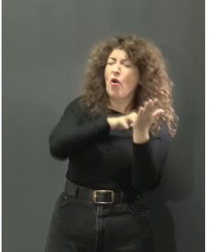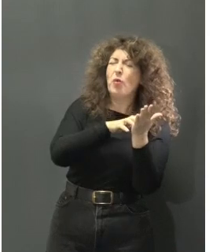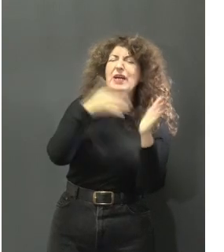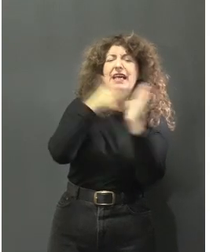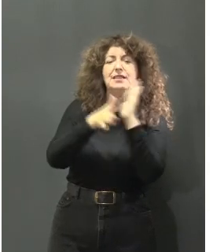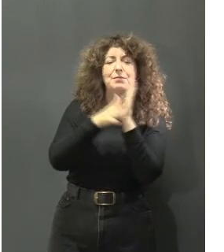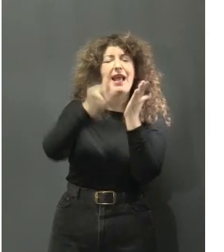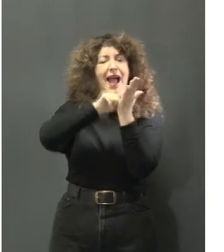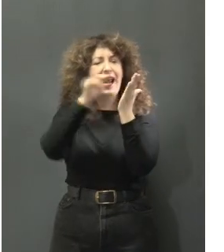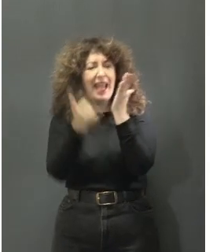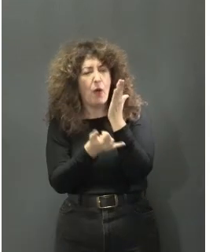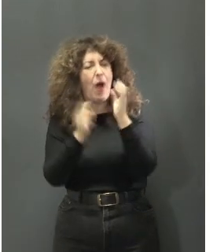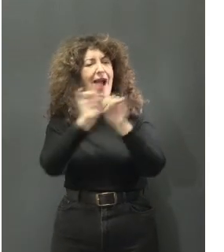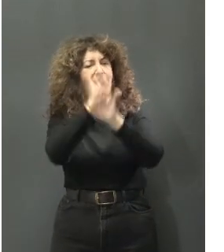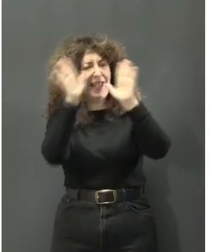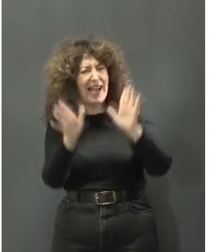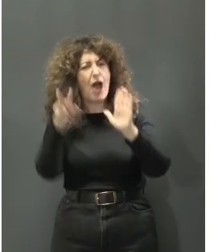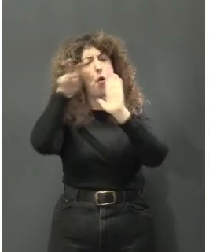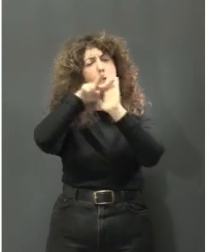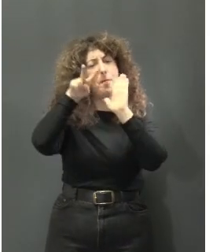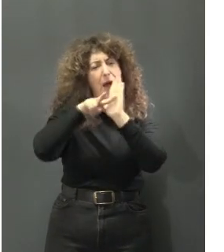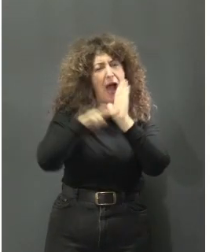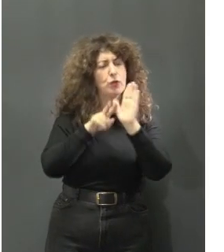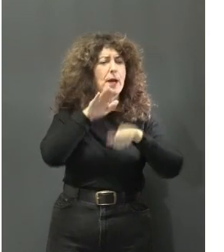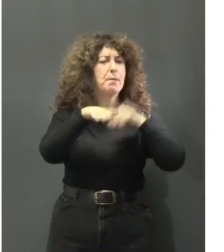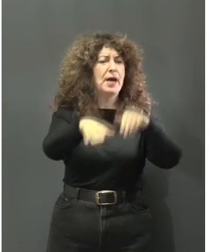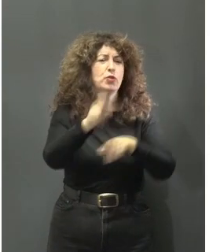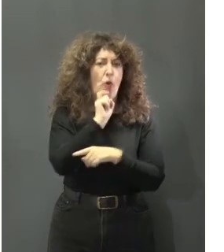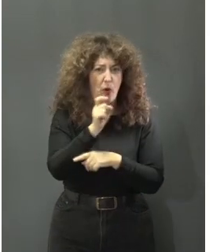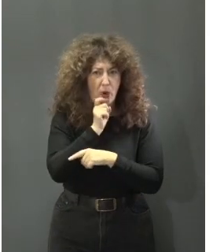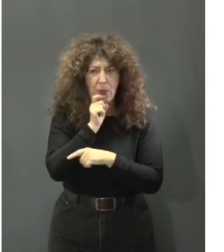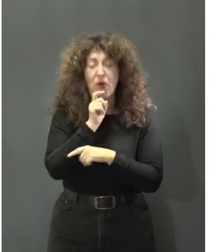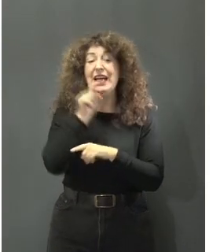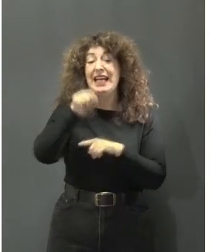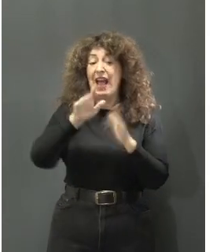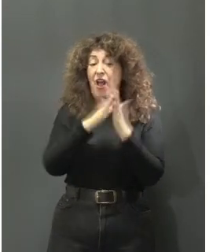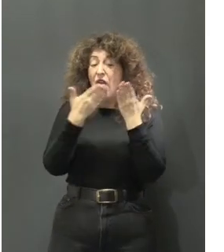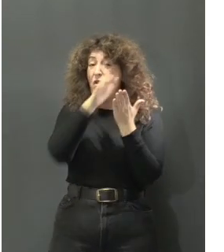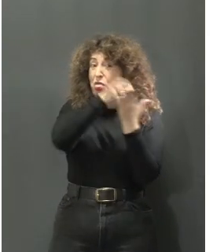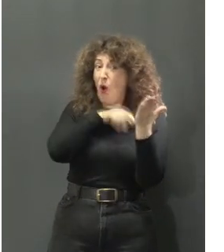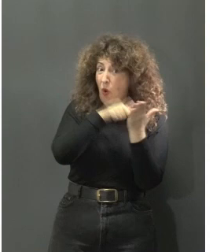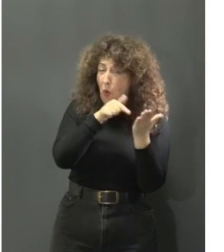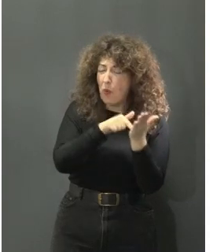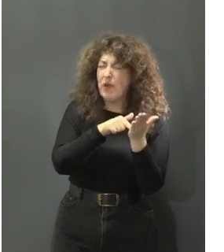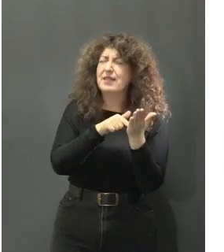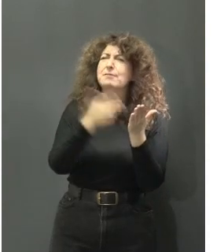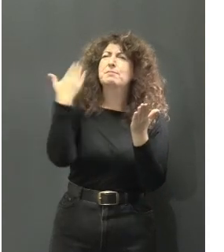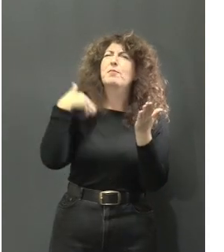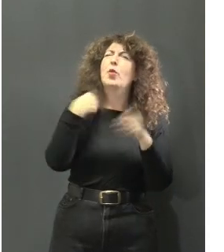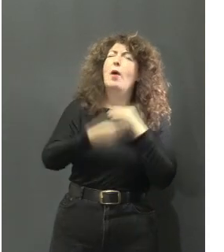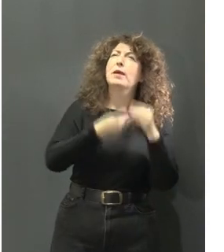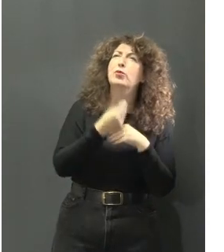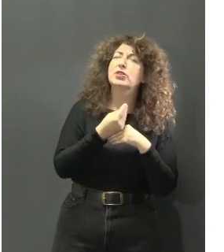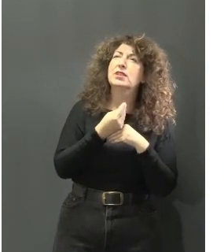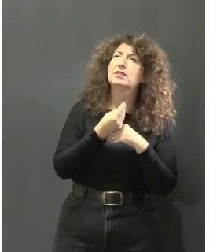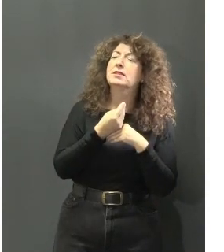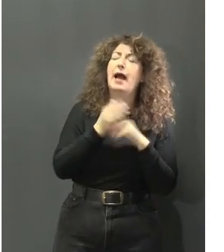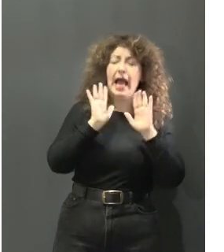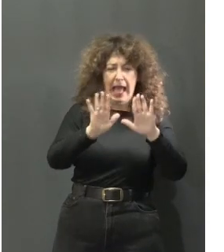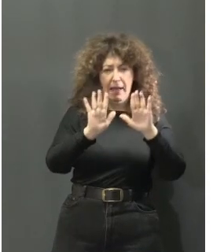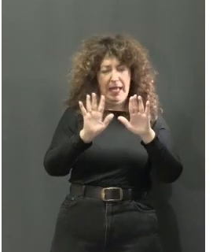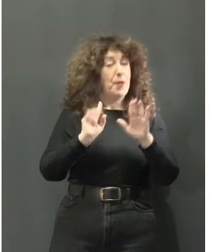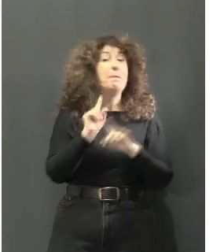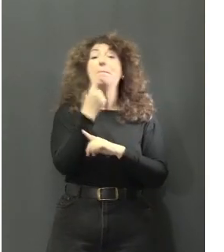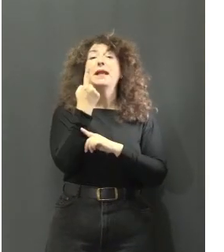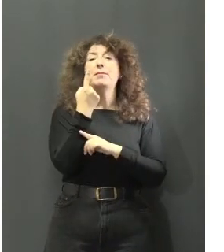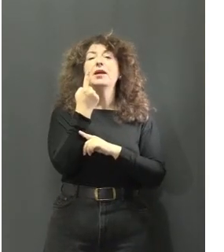lenguaje claro, pero iba un poco más allá. Es decir, que aquel documento, de hecho, lo habíamos hecho... A ver, lo primero que hace